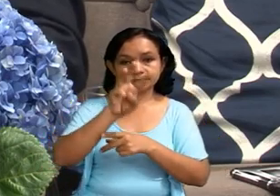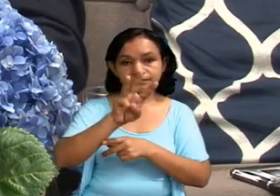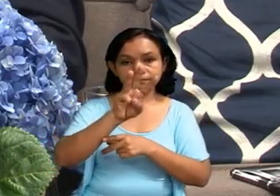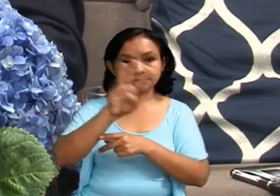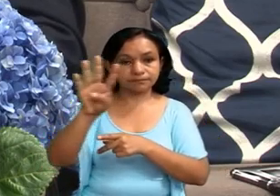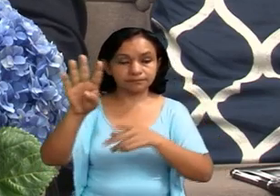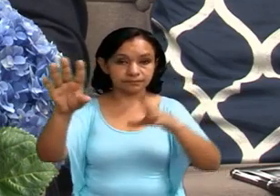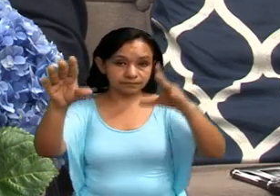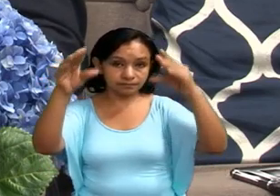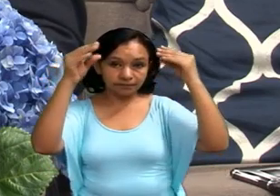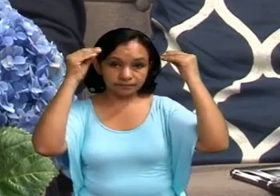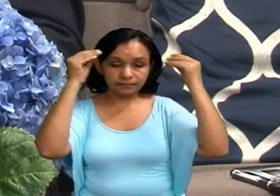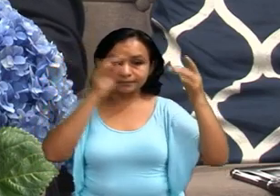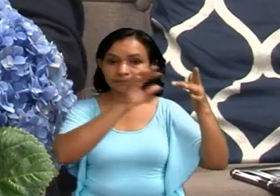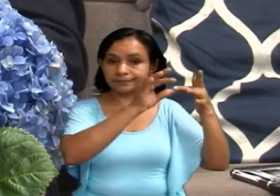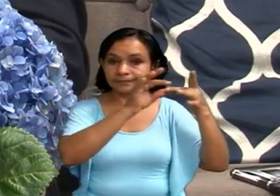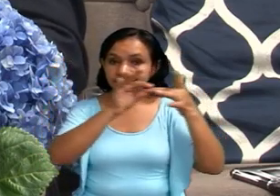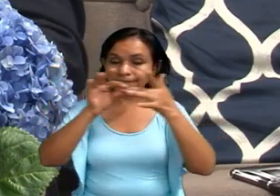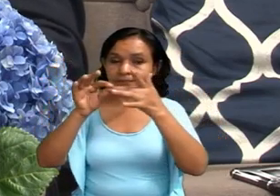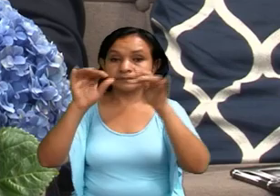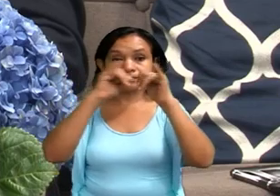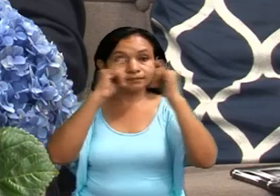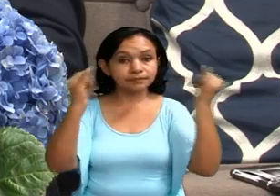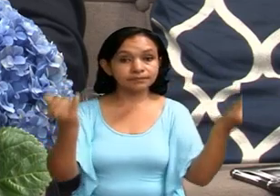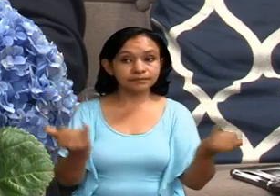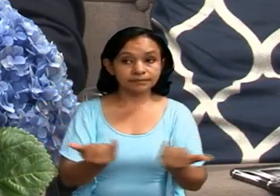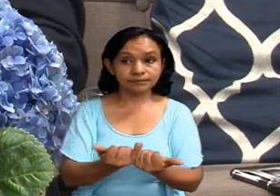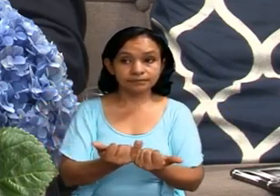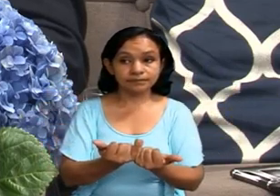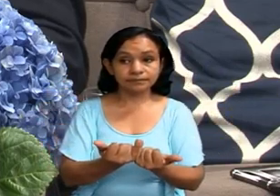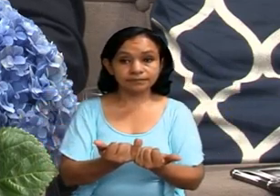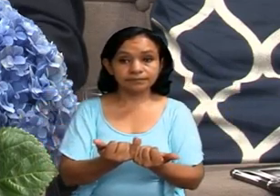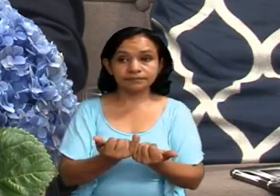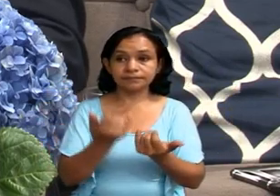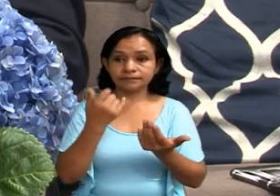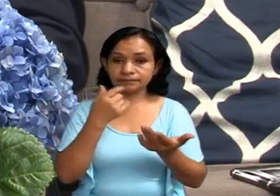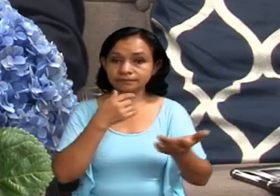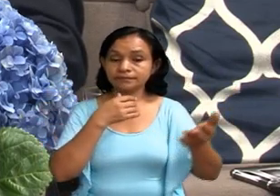3 o 4 cursos con especialistas internacionales